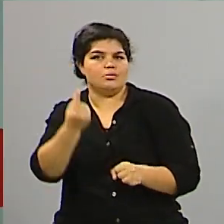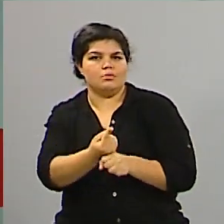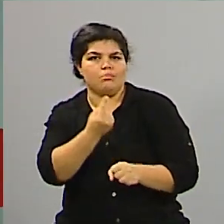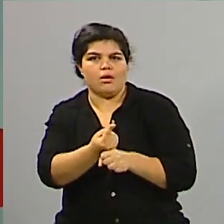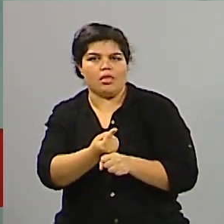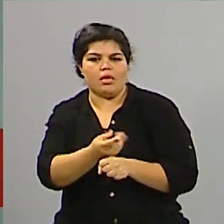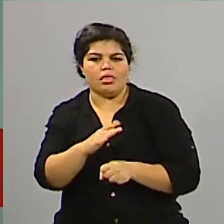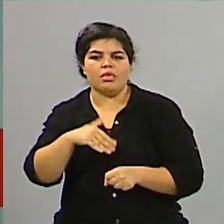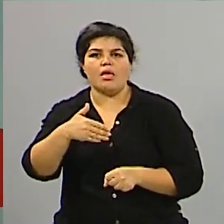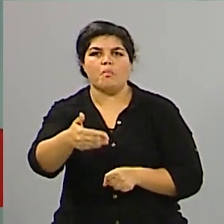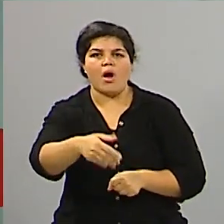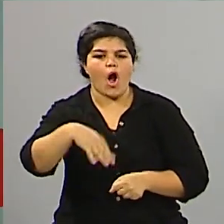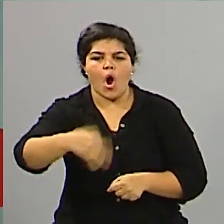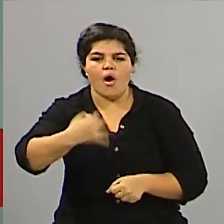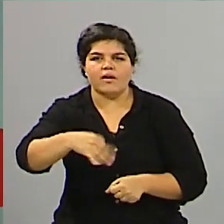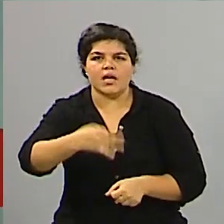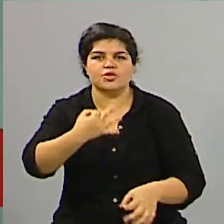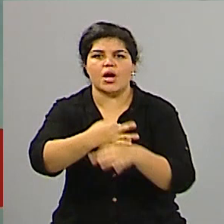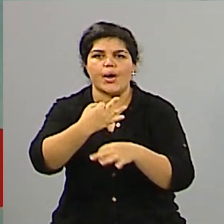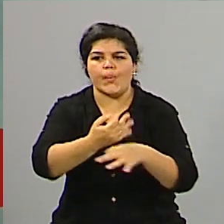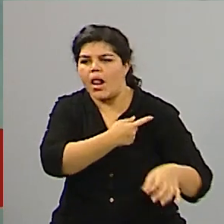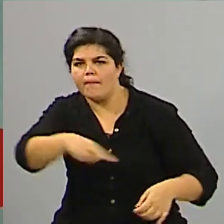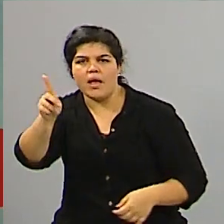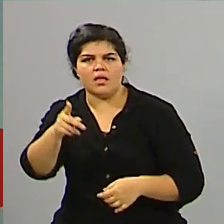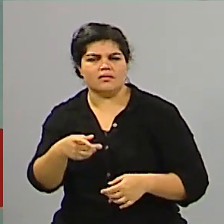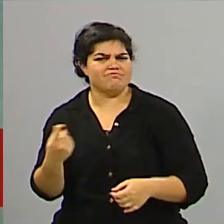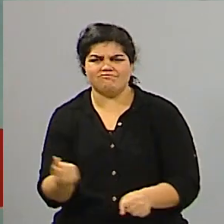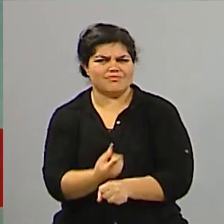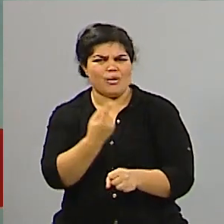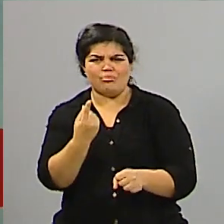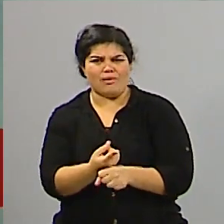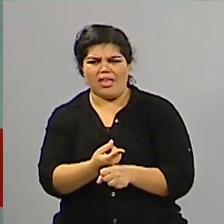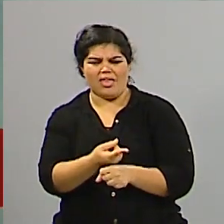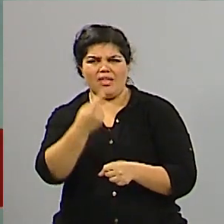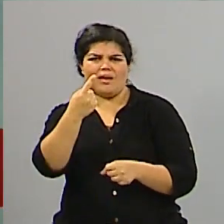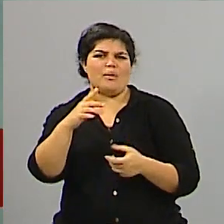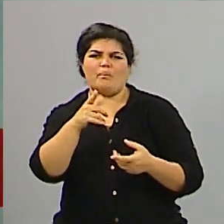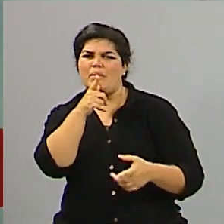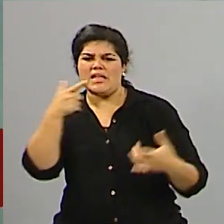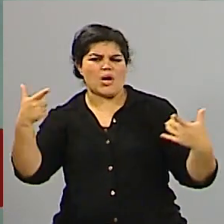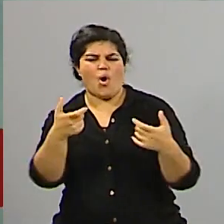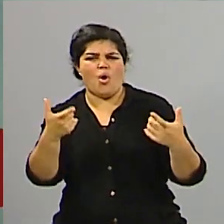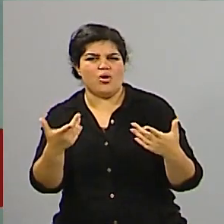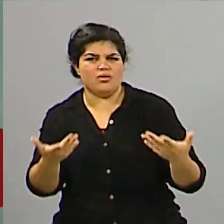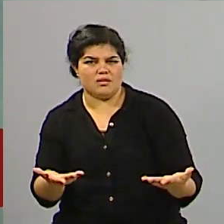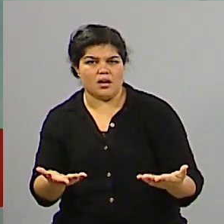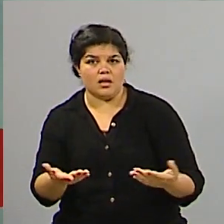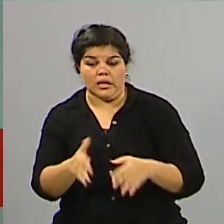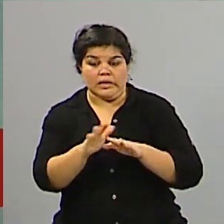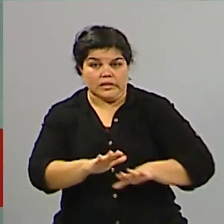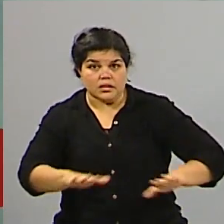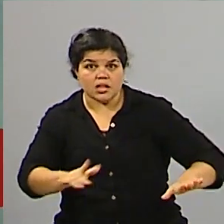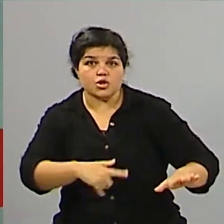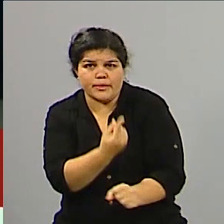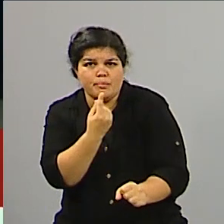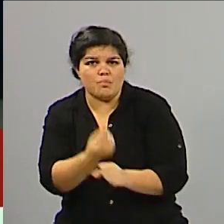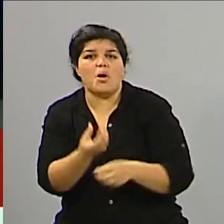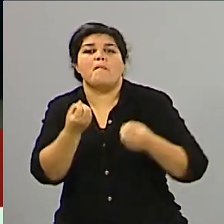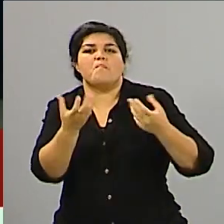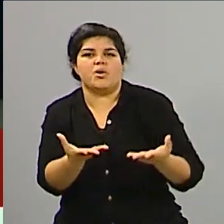y noten los problemas que vivimos todos los ciudadanos. Y hay partes de Mendoza que no conocen las otras partes de Mendoza y uno lo